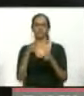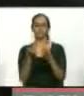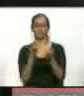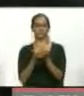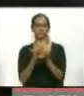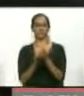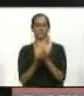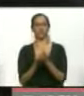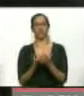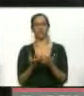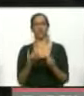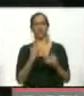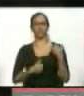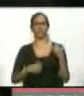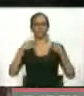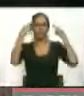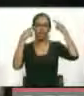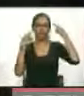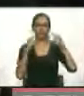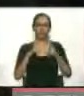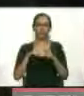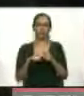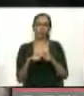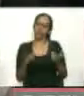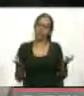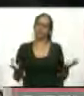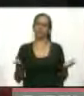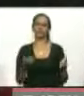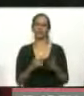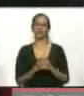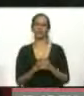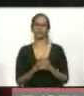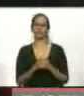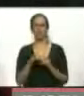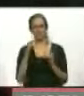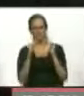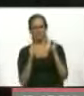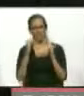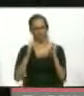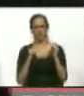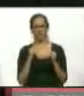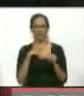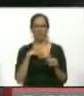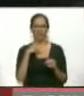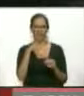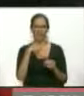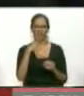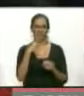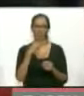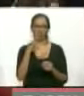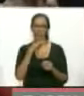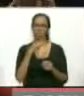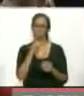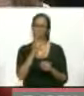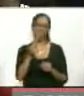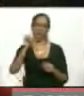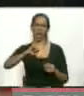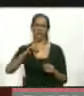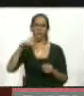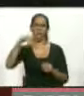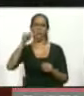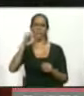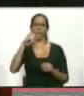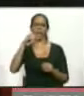llevó a cabo el presidente hugo chávez así que no trata de medidas dadas el verbo es que quedó muy mal